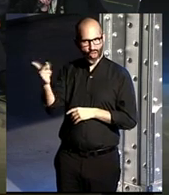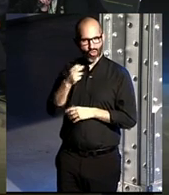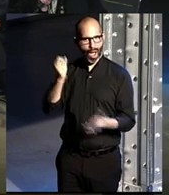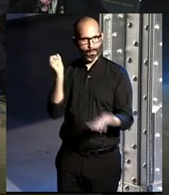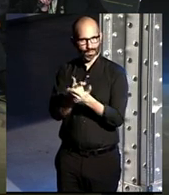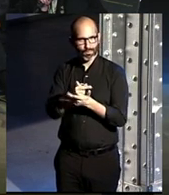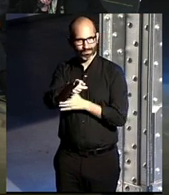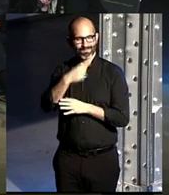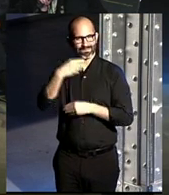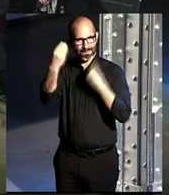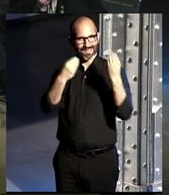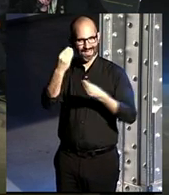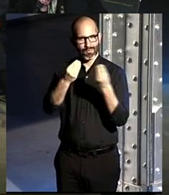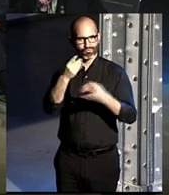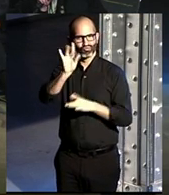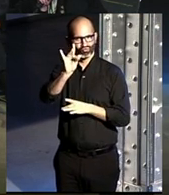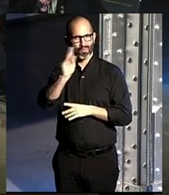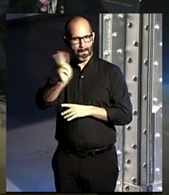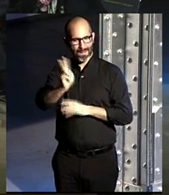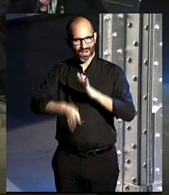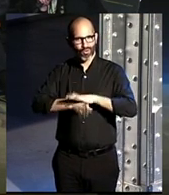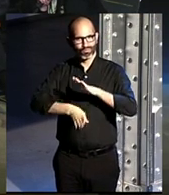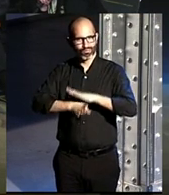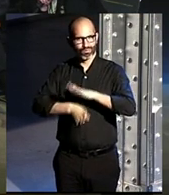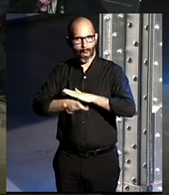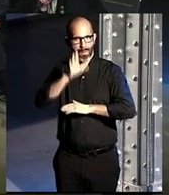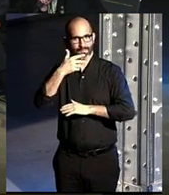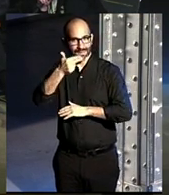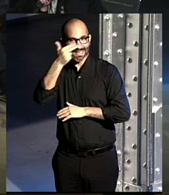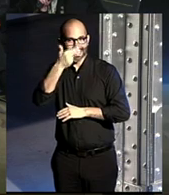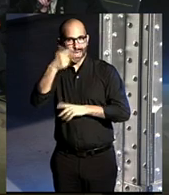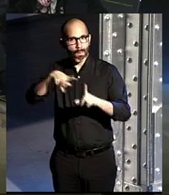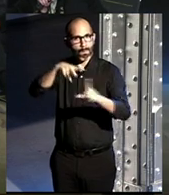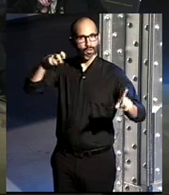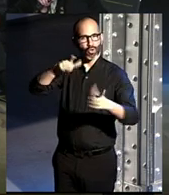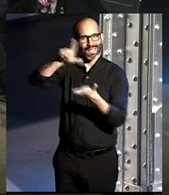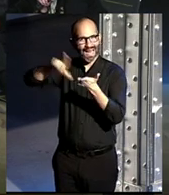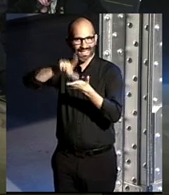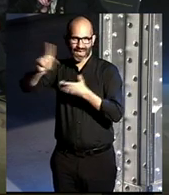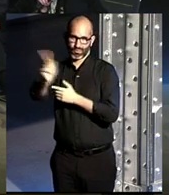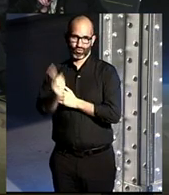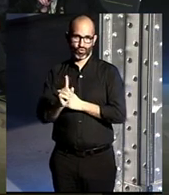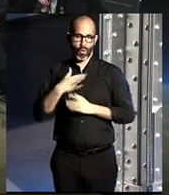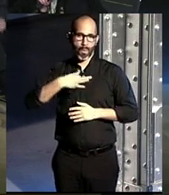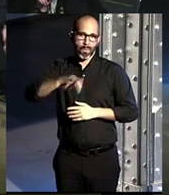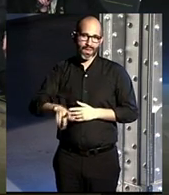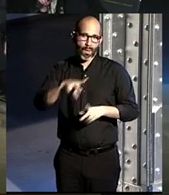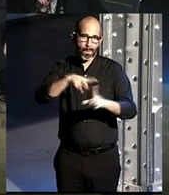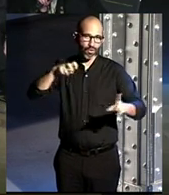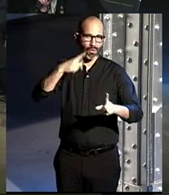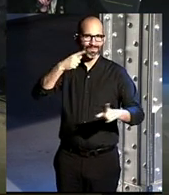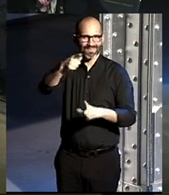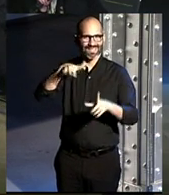que percibíamos que continuaba ese interés, no tanto desde el punto de vista literario, tal vez, como desde el punto de vista